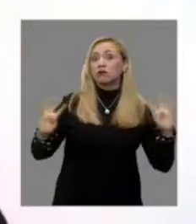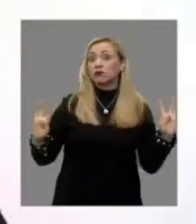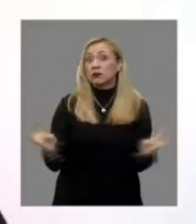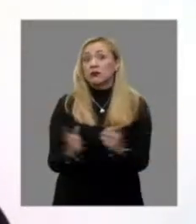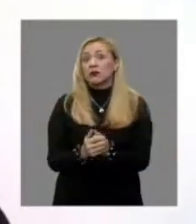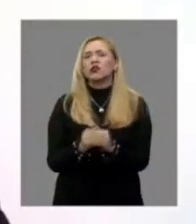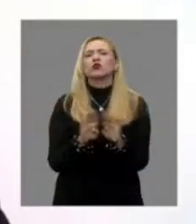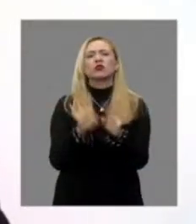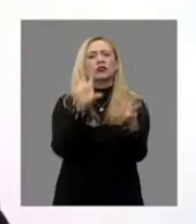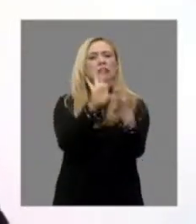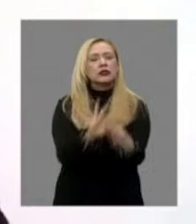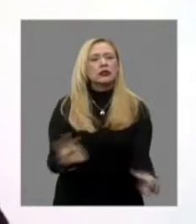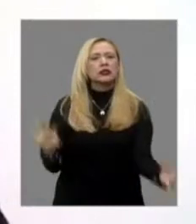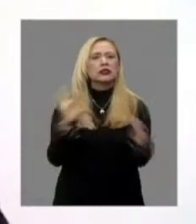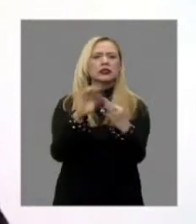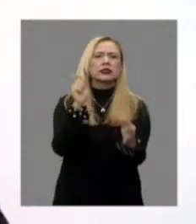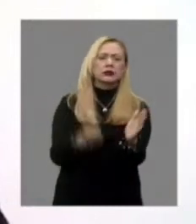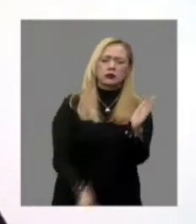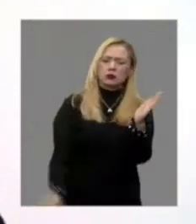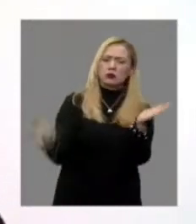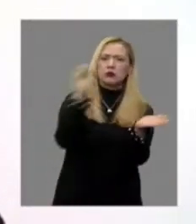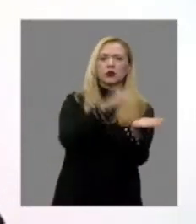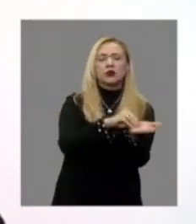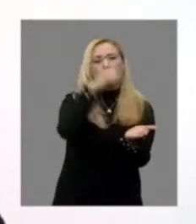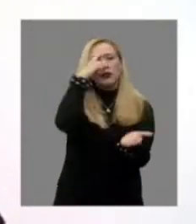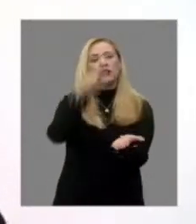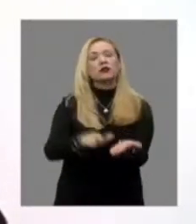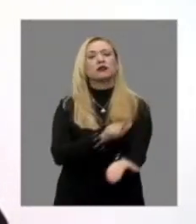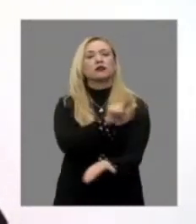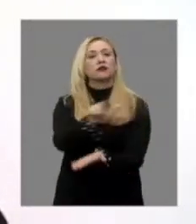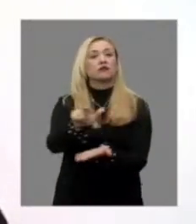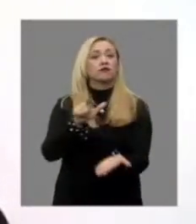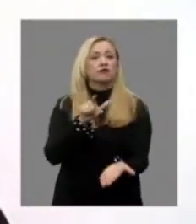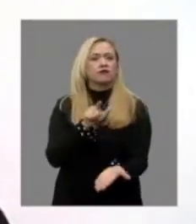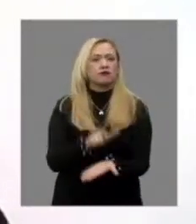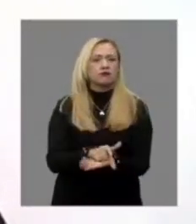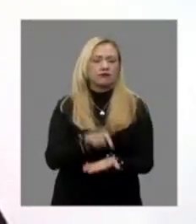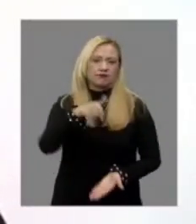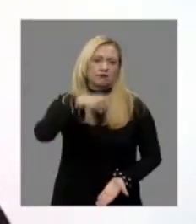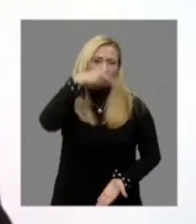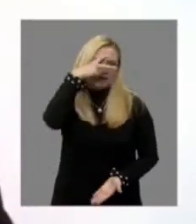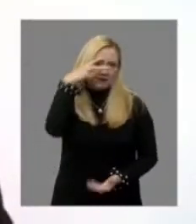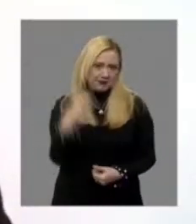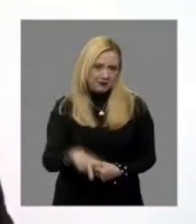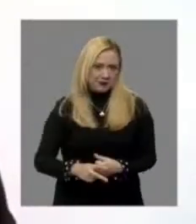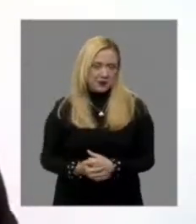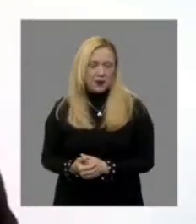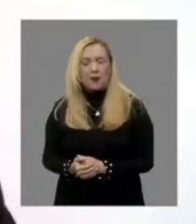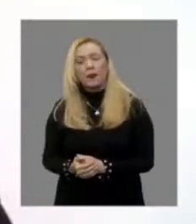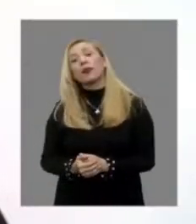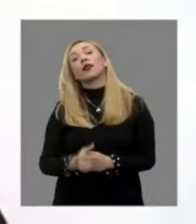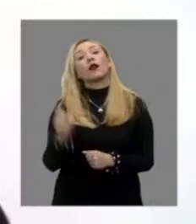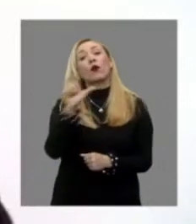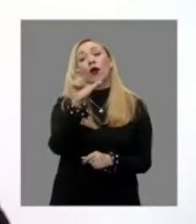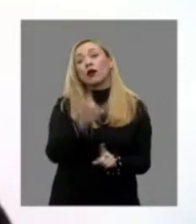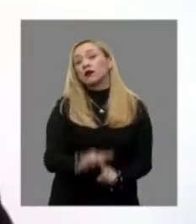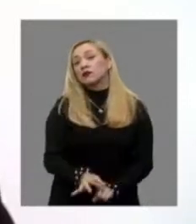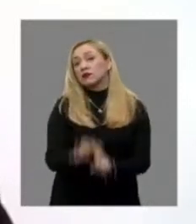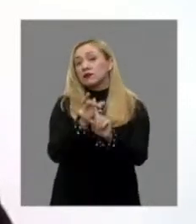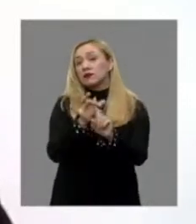en la interpretación y aplicación del derecho en nuestro país. Desde el momento en que